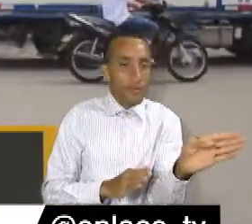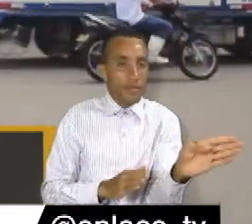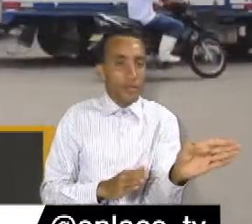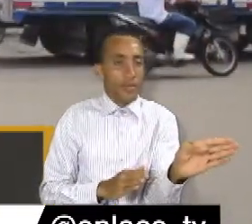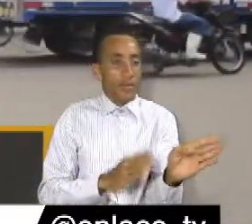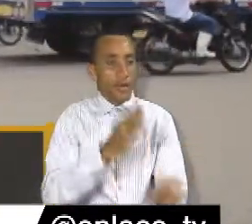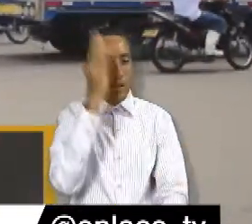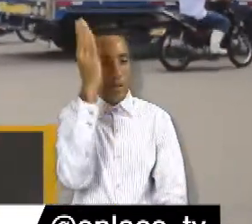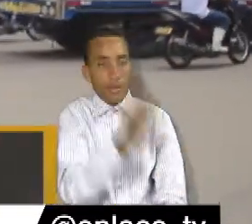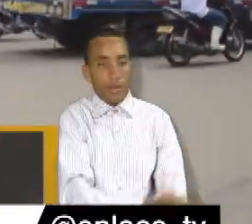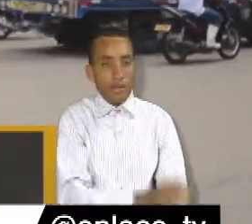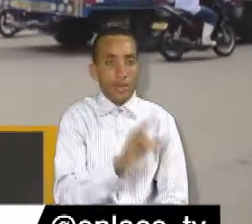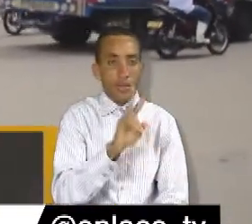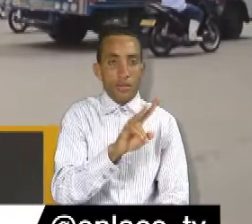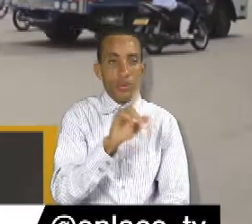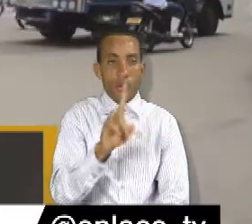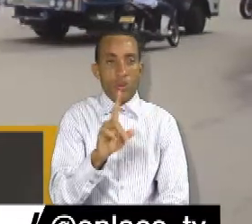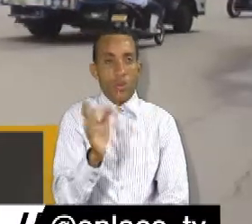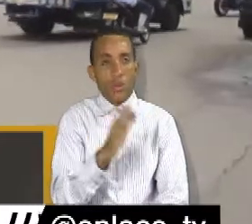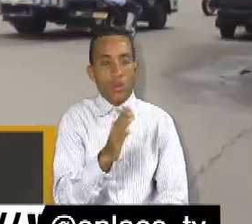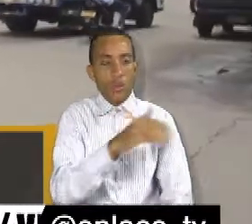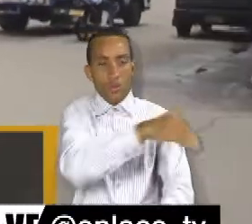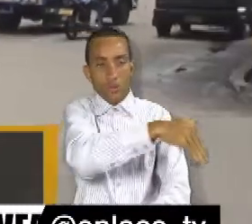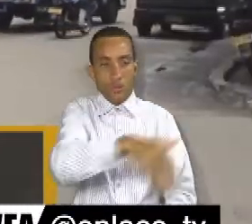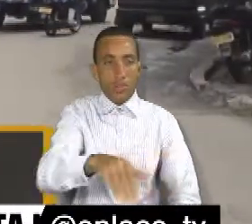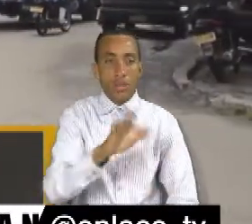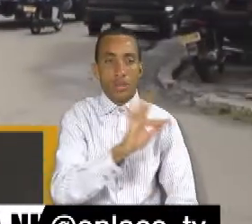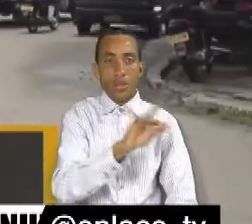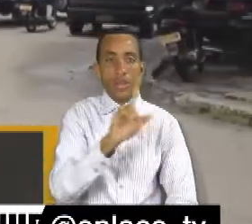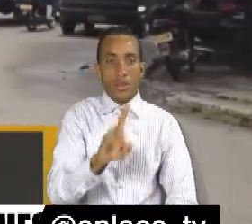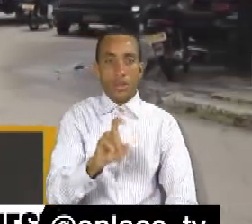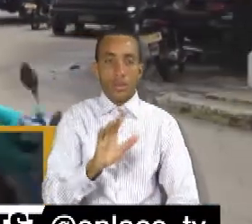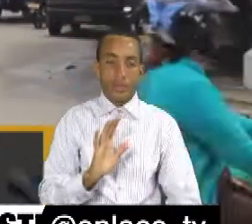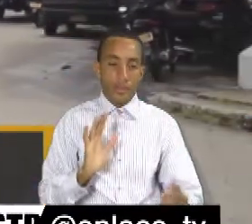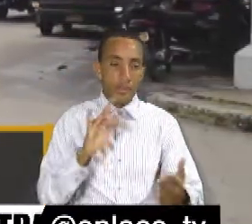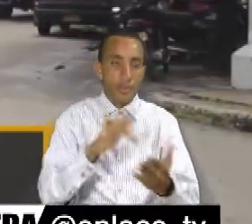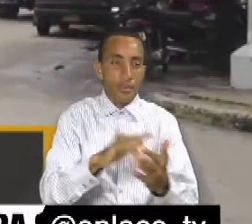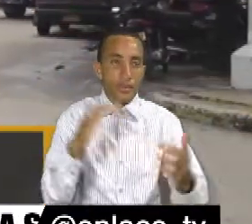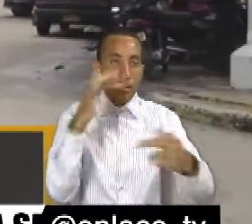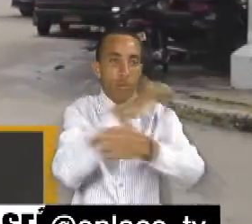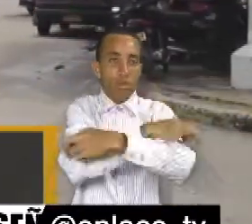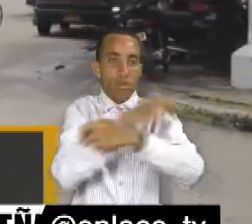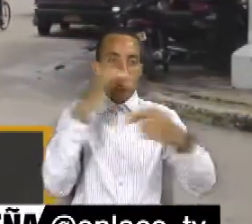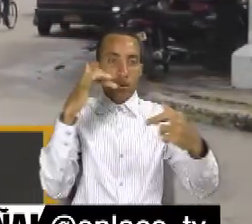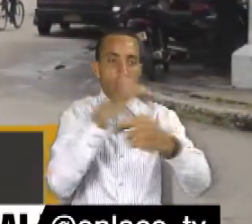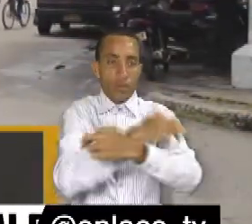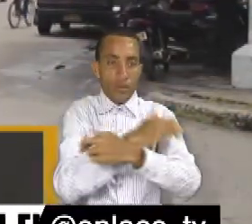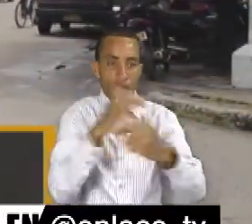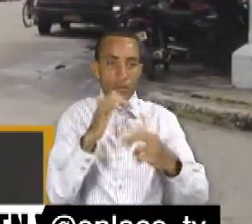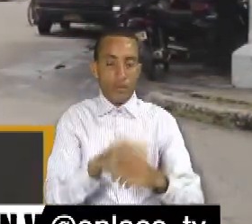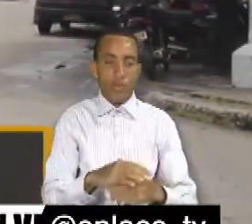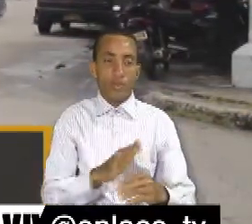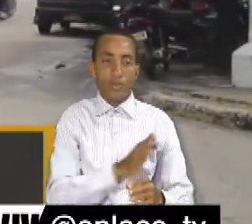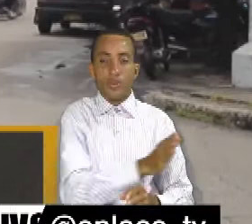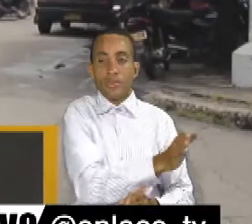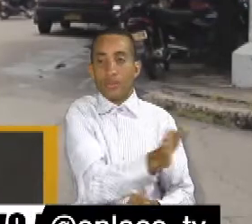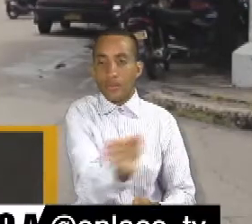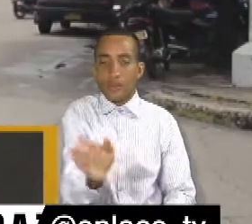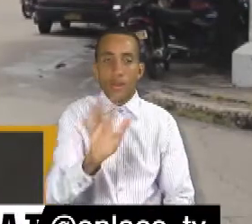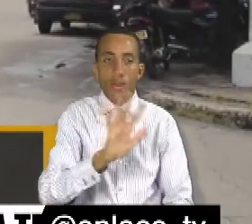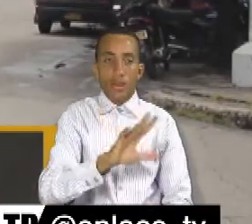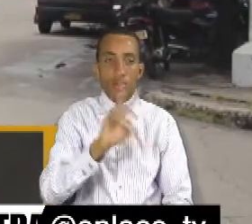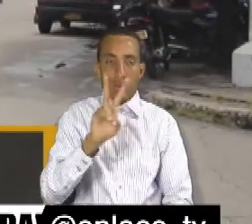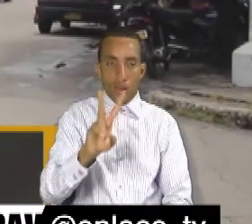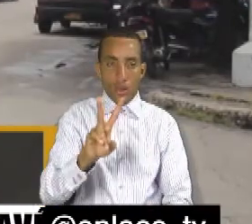transversal 29 o avenida 36, llegan hasta Postobón, toman la calle 52 hasta llegar a